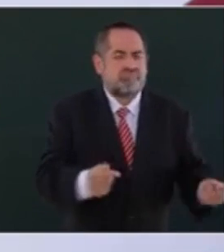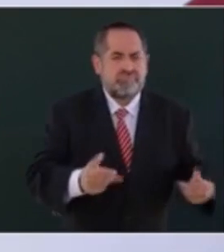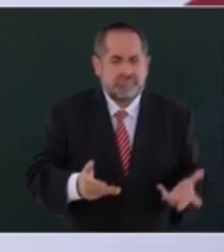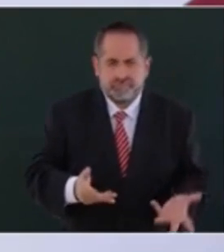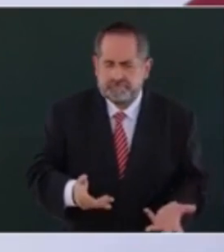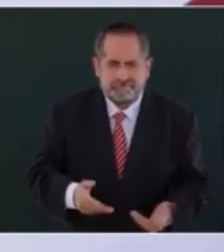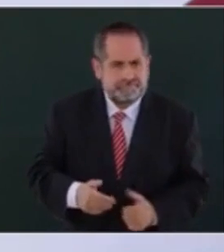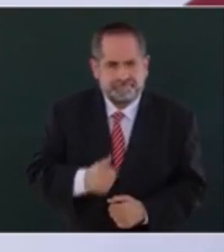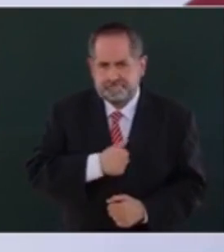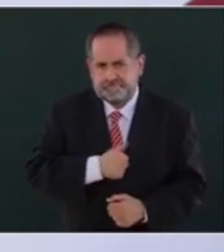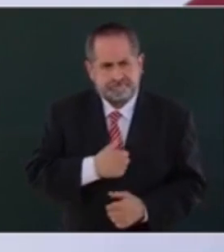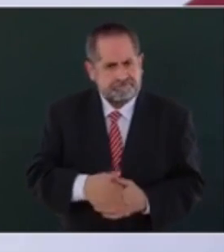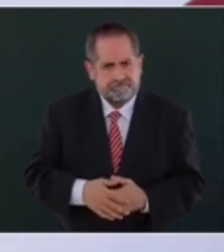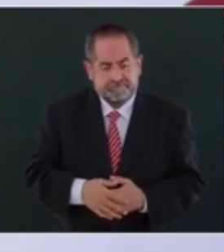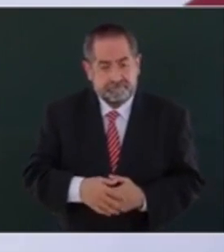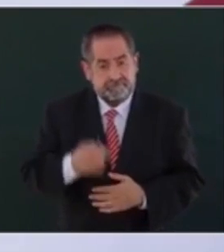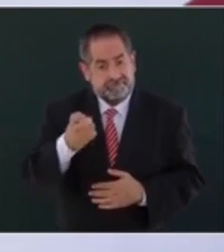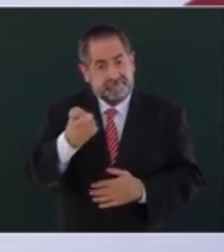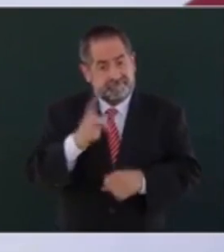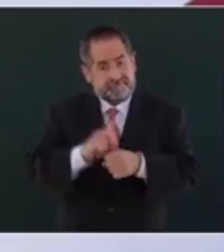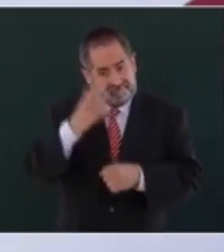Ese día el autoritarismo mostró